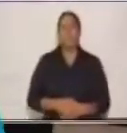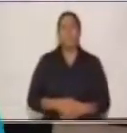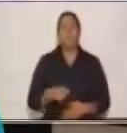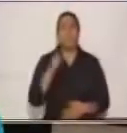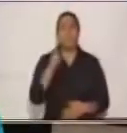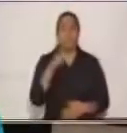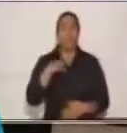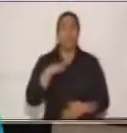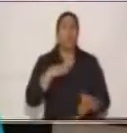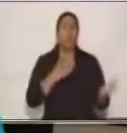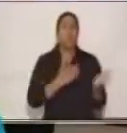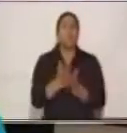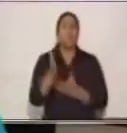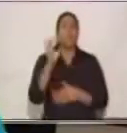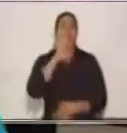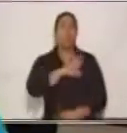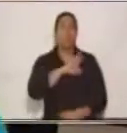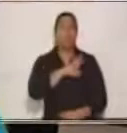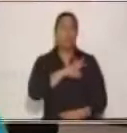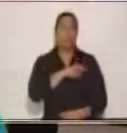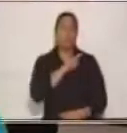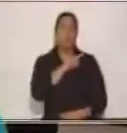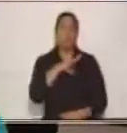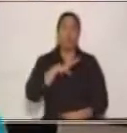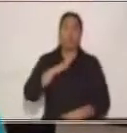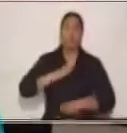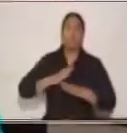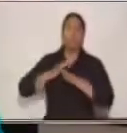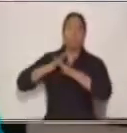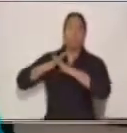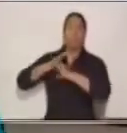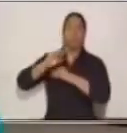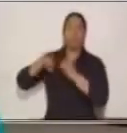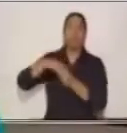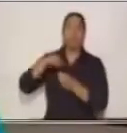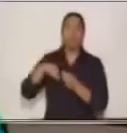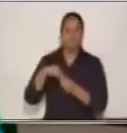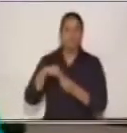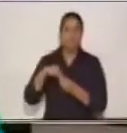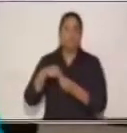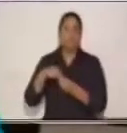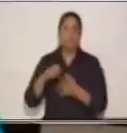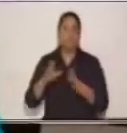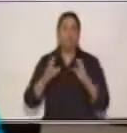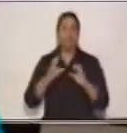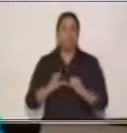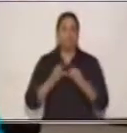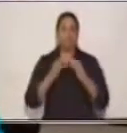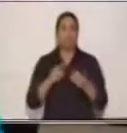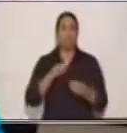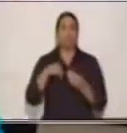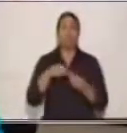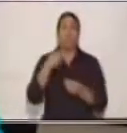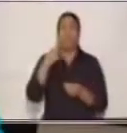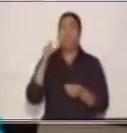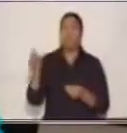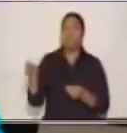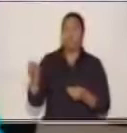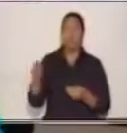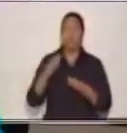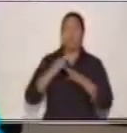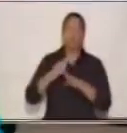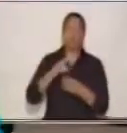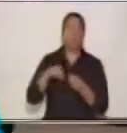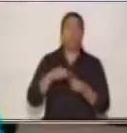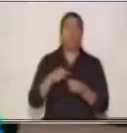los derechos sociales y encontramos la protección a la familia. Acá únicamente se indica la protección a la familia, pero ¿qué